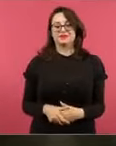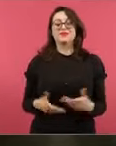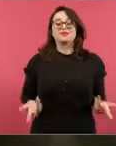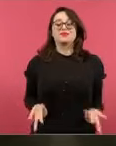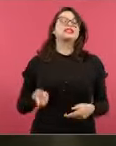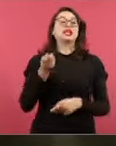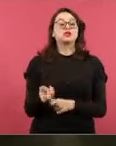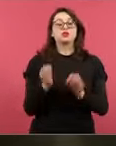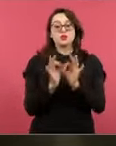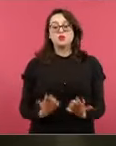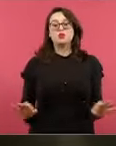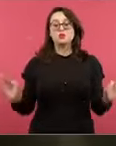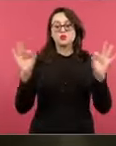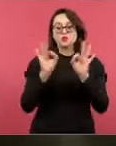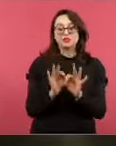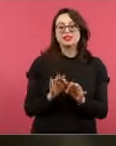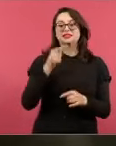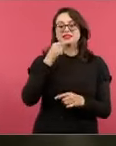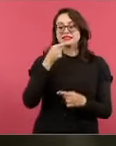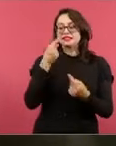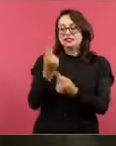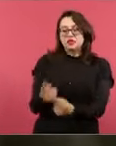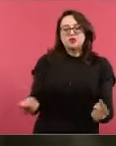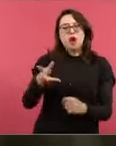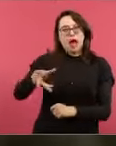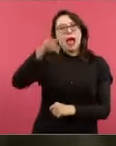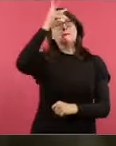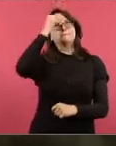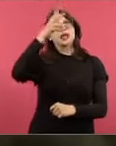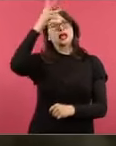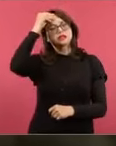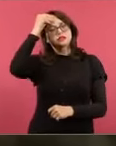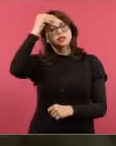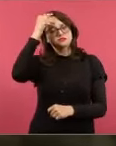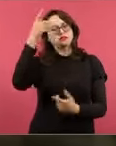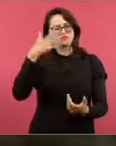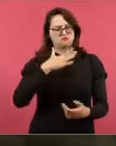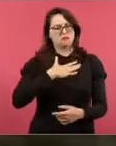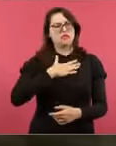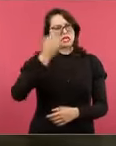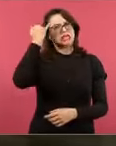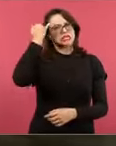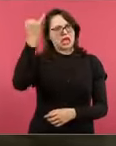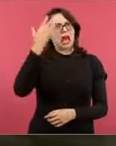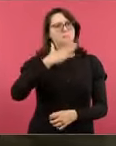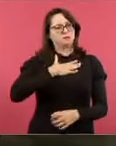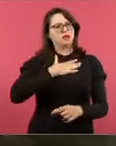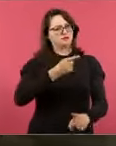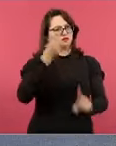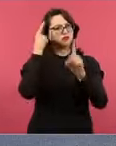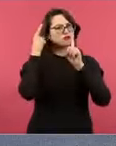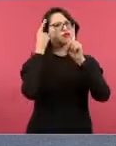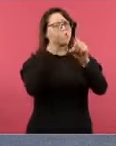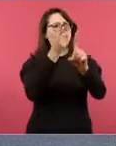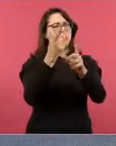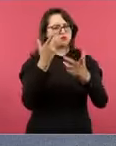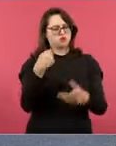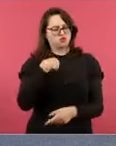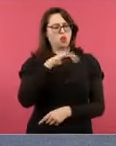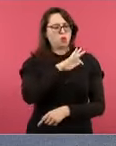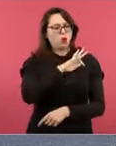un pensamiento alternativo. ¿Esto qué quiere decir? Que tenemos una idea acerca de cómo solucionar